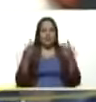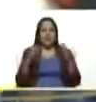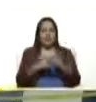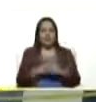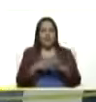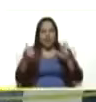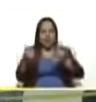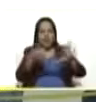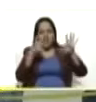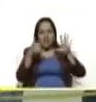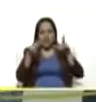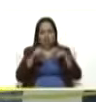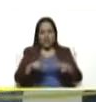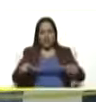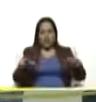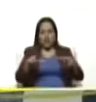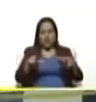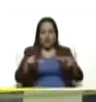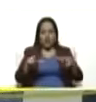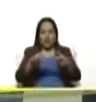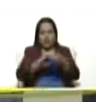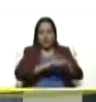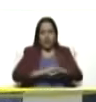sexto lugar, Trujillo,